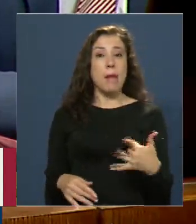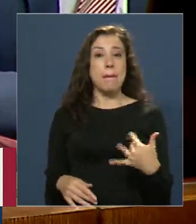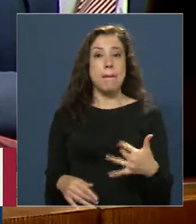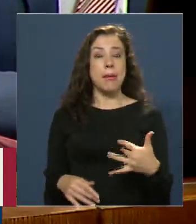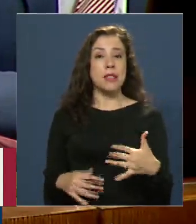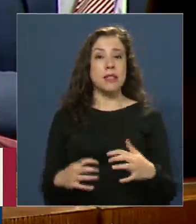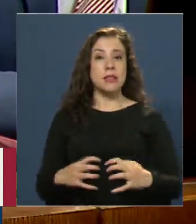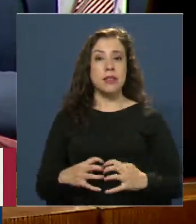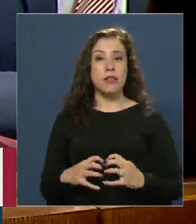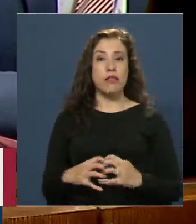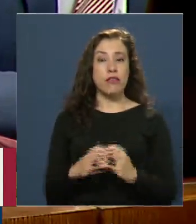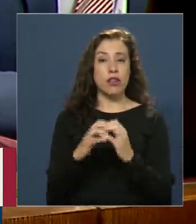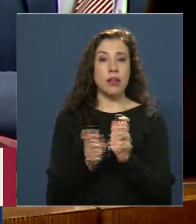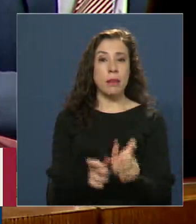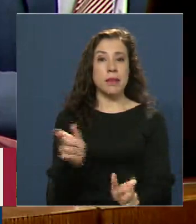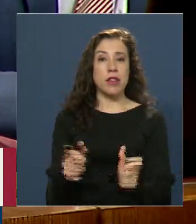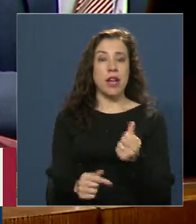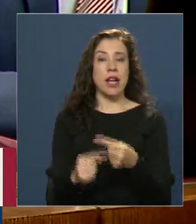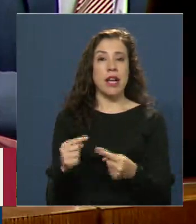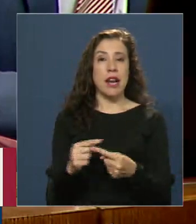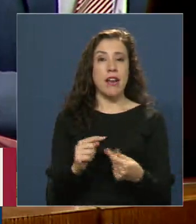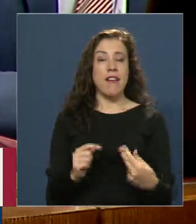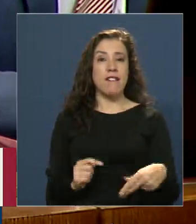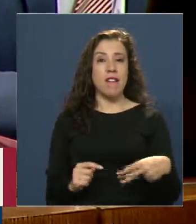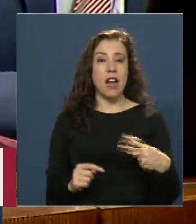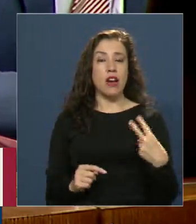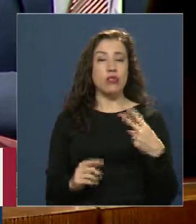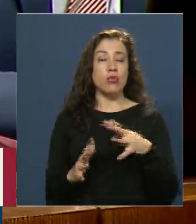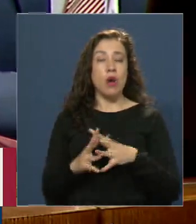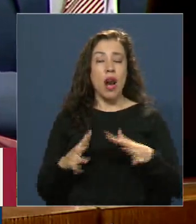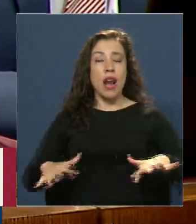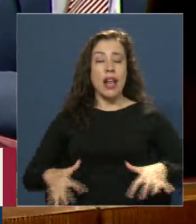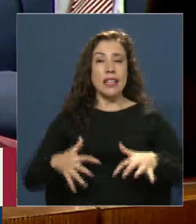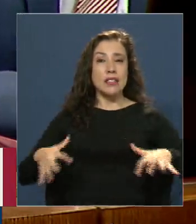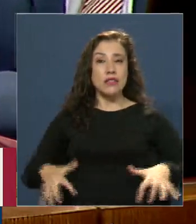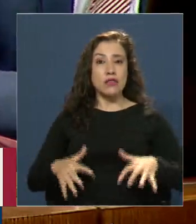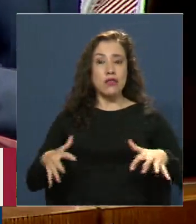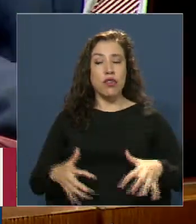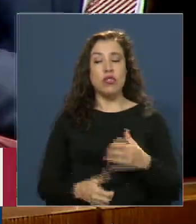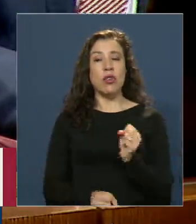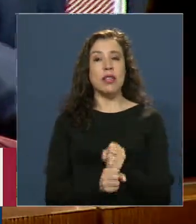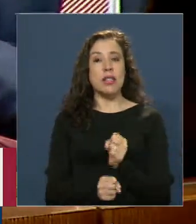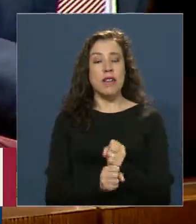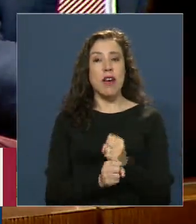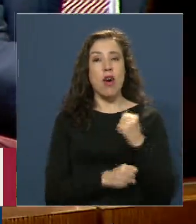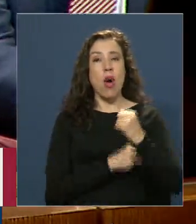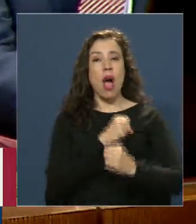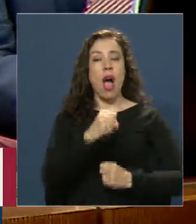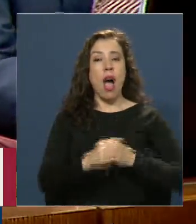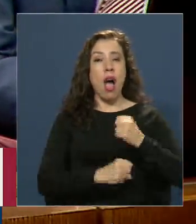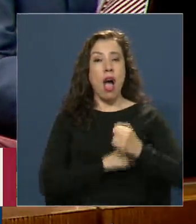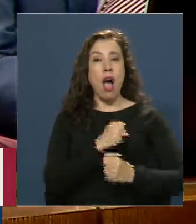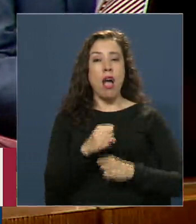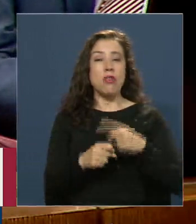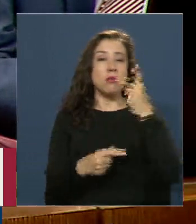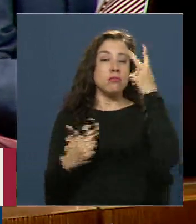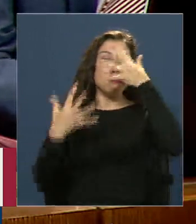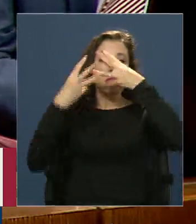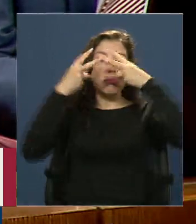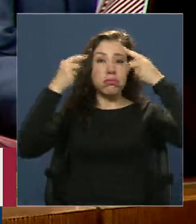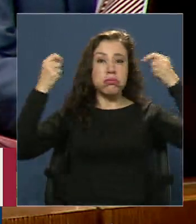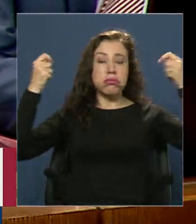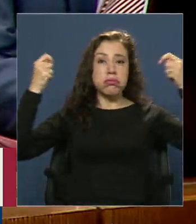y fortalecer a la clase media, valorando su enorme esfuerzo, mérito y trabajo que por años no ha sido